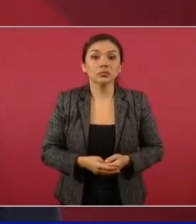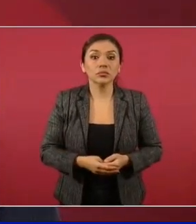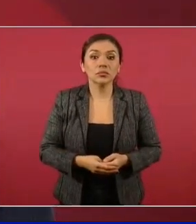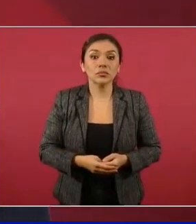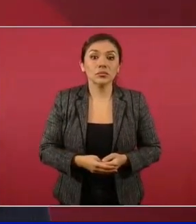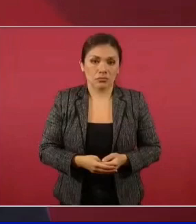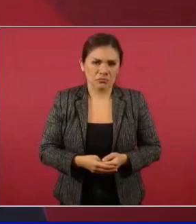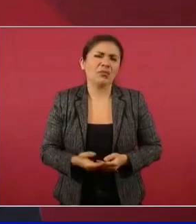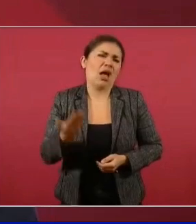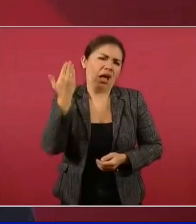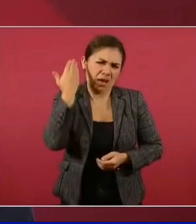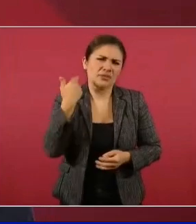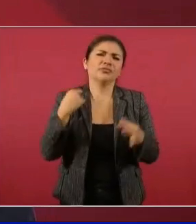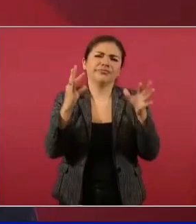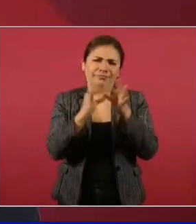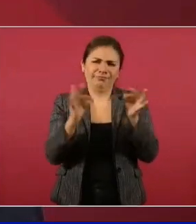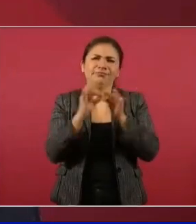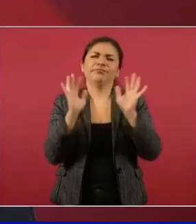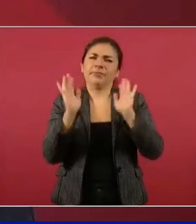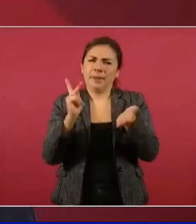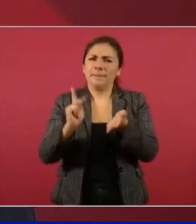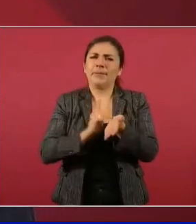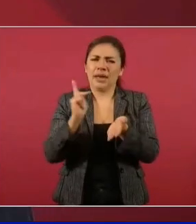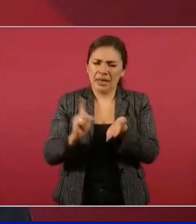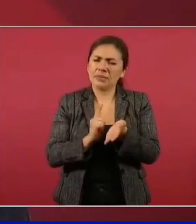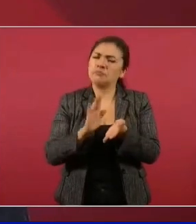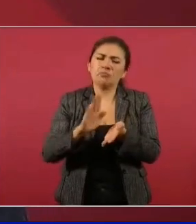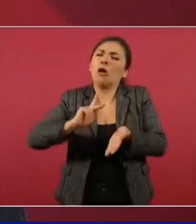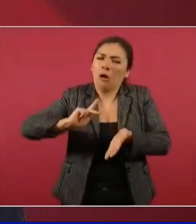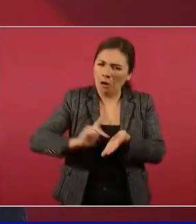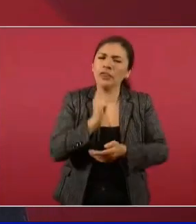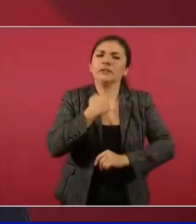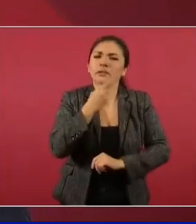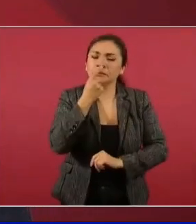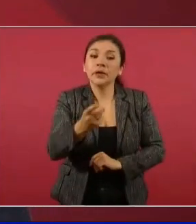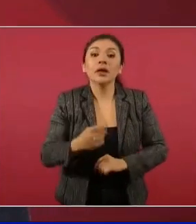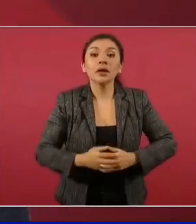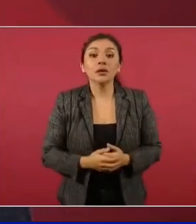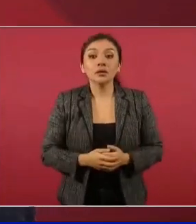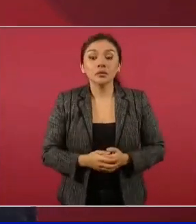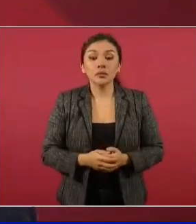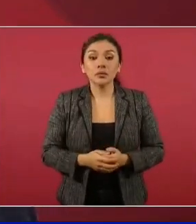Habían, ya lo he dicho, pero no está de más decirlo, porque